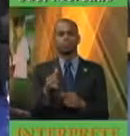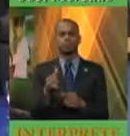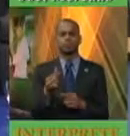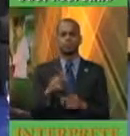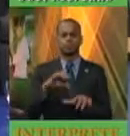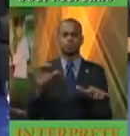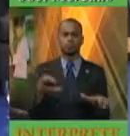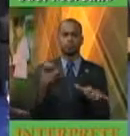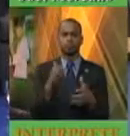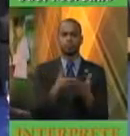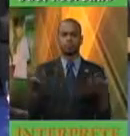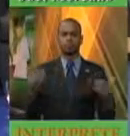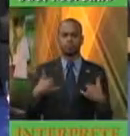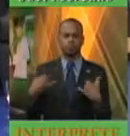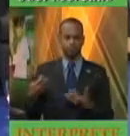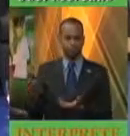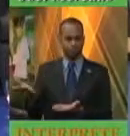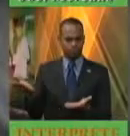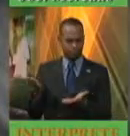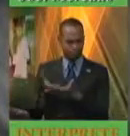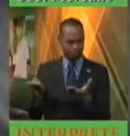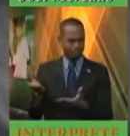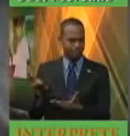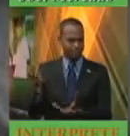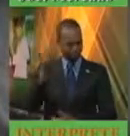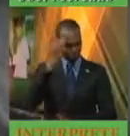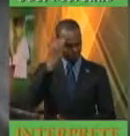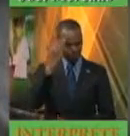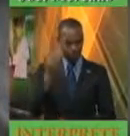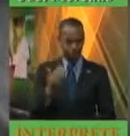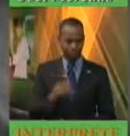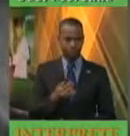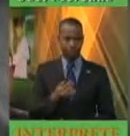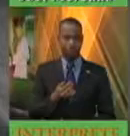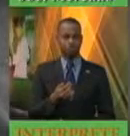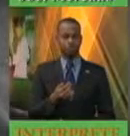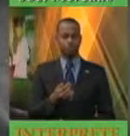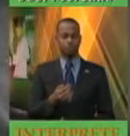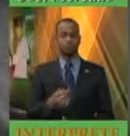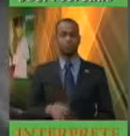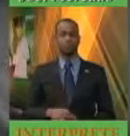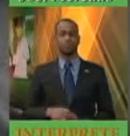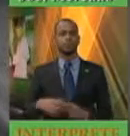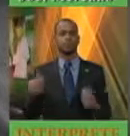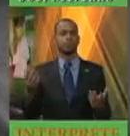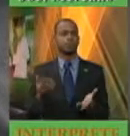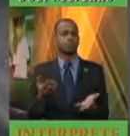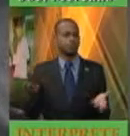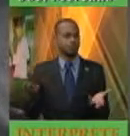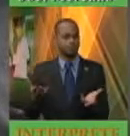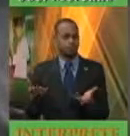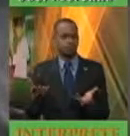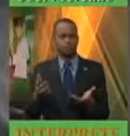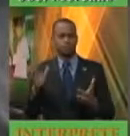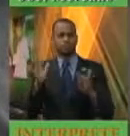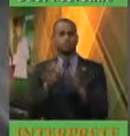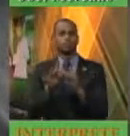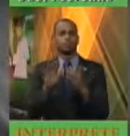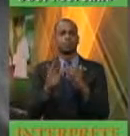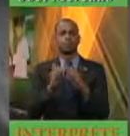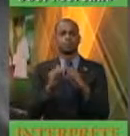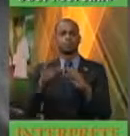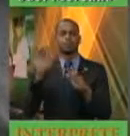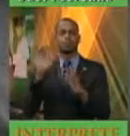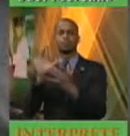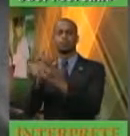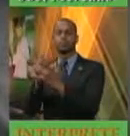que conocen los jóvenes que están aquí muy bien, de un contacto comunitario que se está llevando